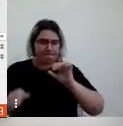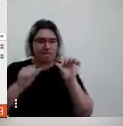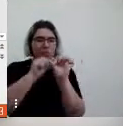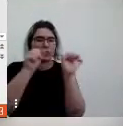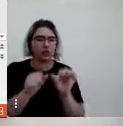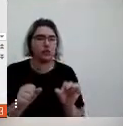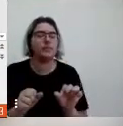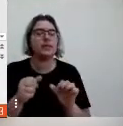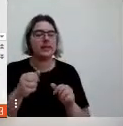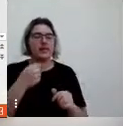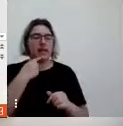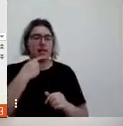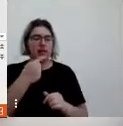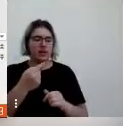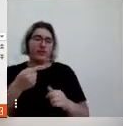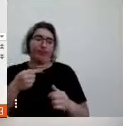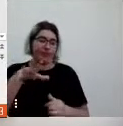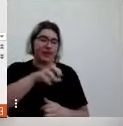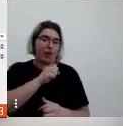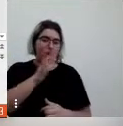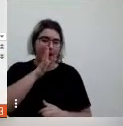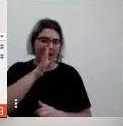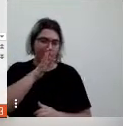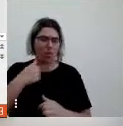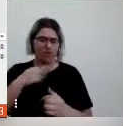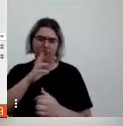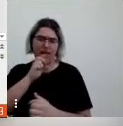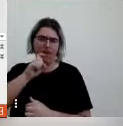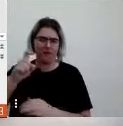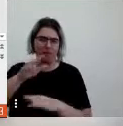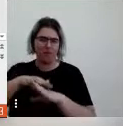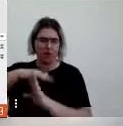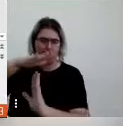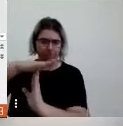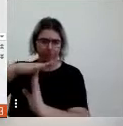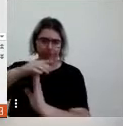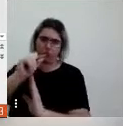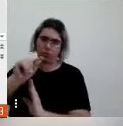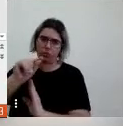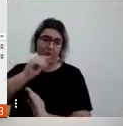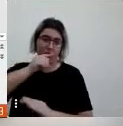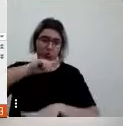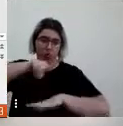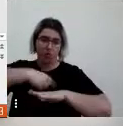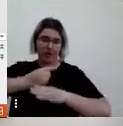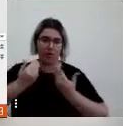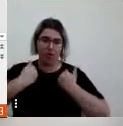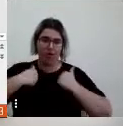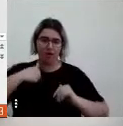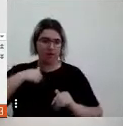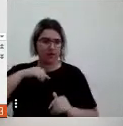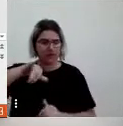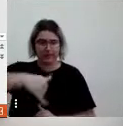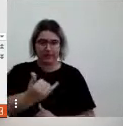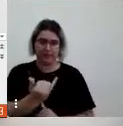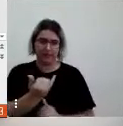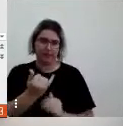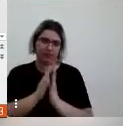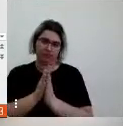grabando, entonces que luego podéis acceder al espacio de la web y recuperar y refrescar toda la información que Cristina nos está